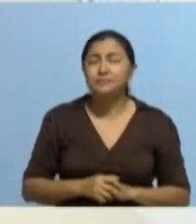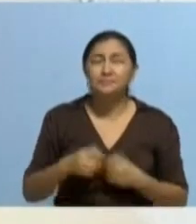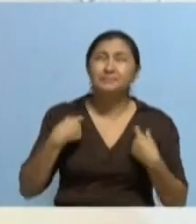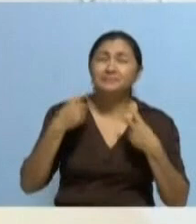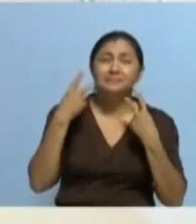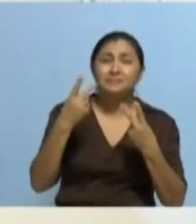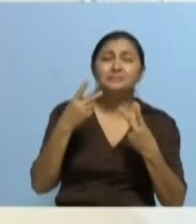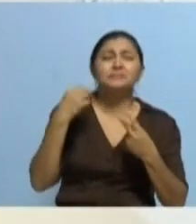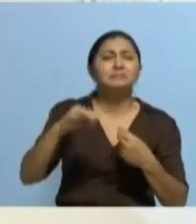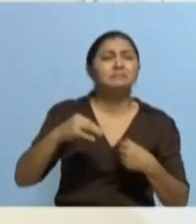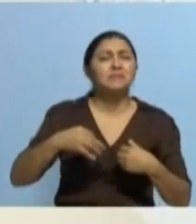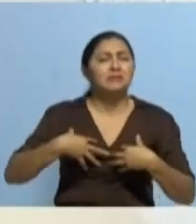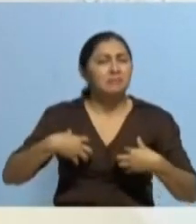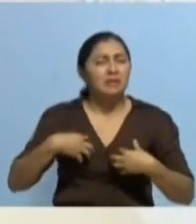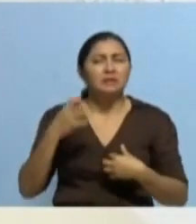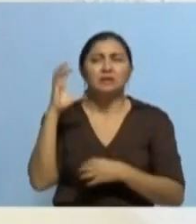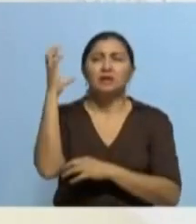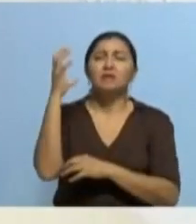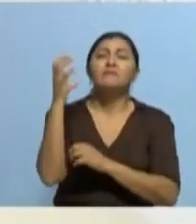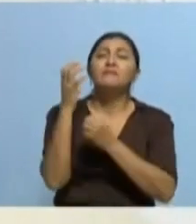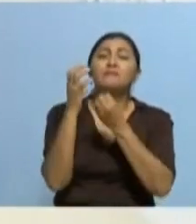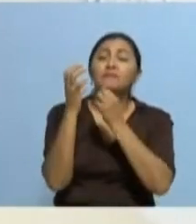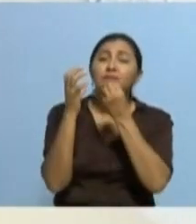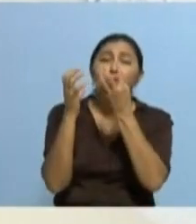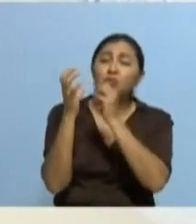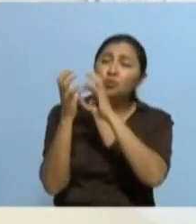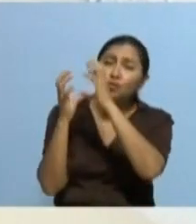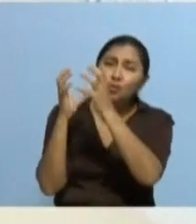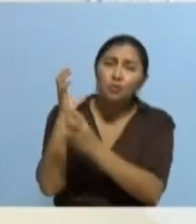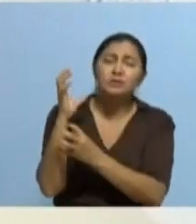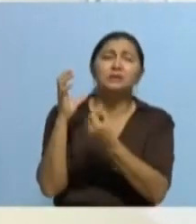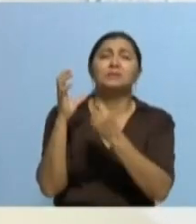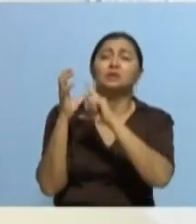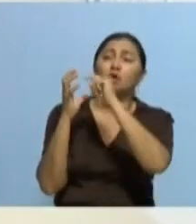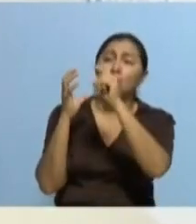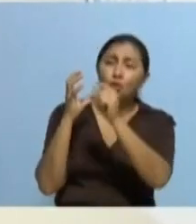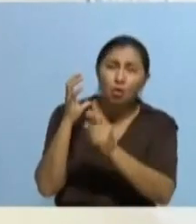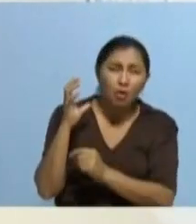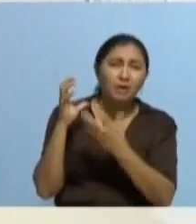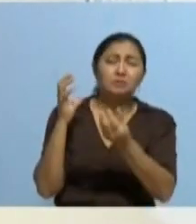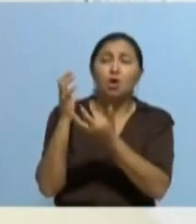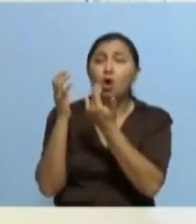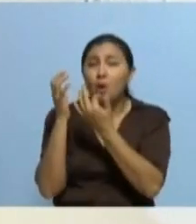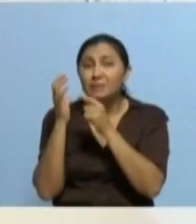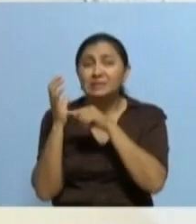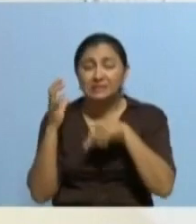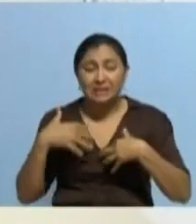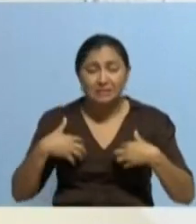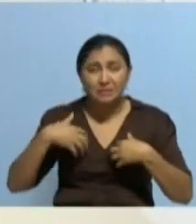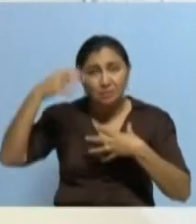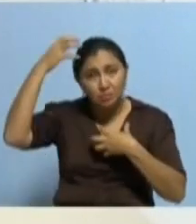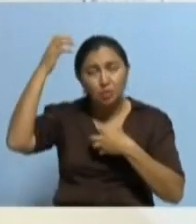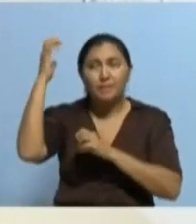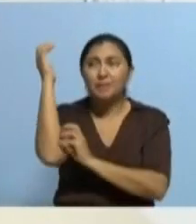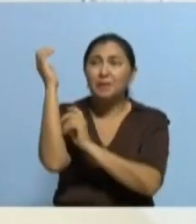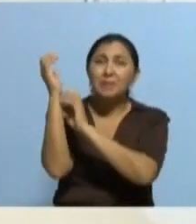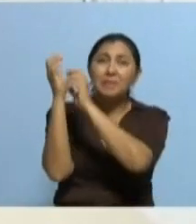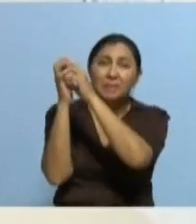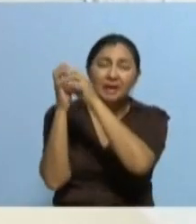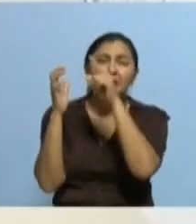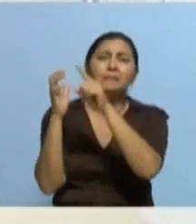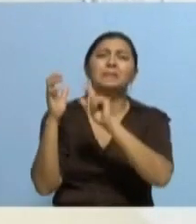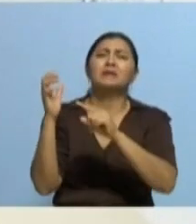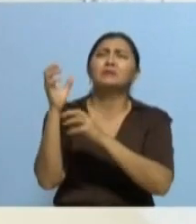se alimentan de frutas, de muchas hojas, y como en esta época, por las mismas características del bosque seco, que pierde sus hojas, ellos pues